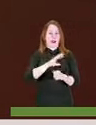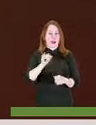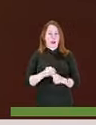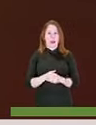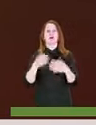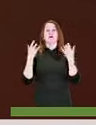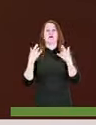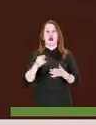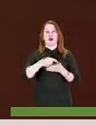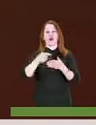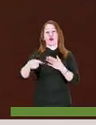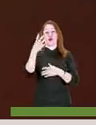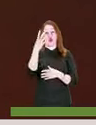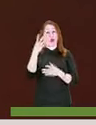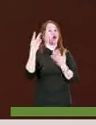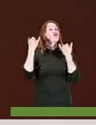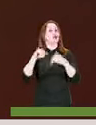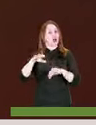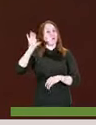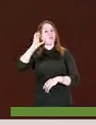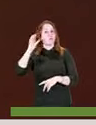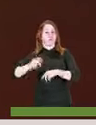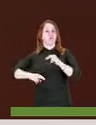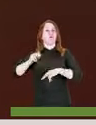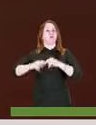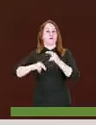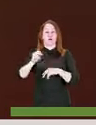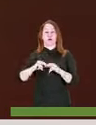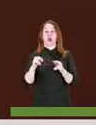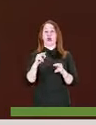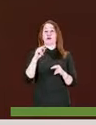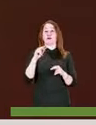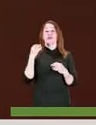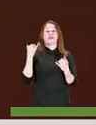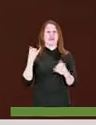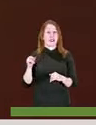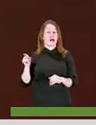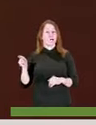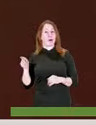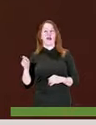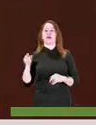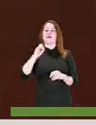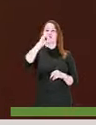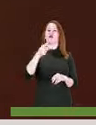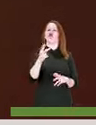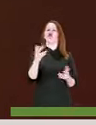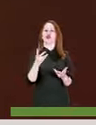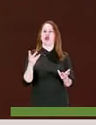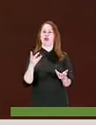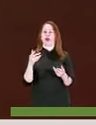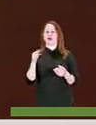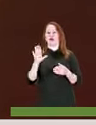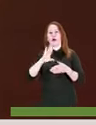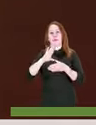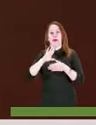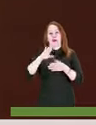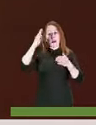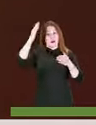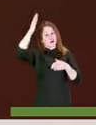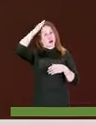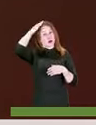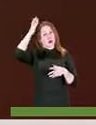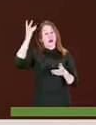los 2 tramos están ya en obra, los 2 segundos tramos, que son los que están más cerca de del portal de las Américas y de la estación y de